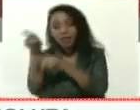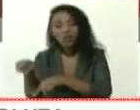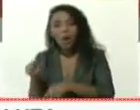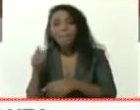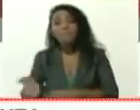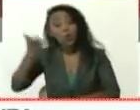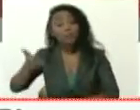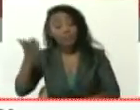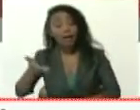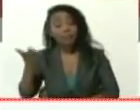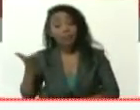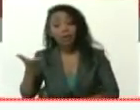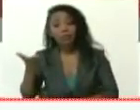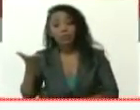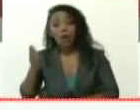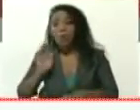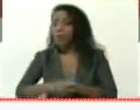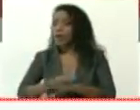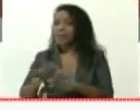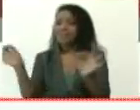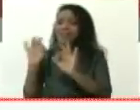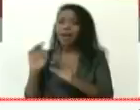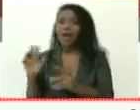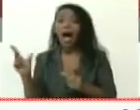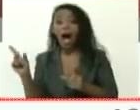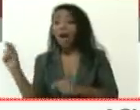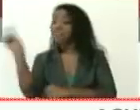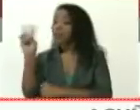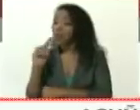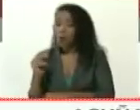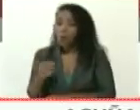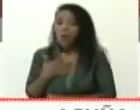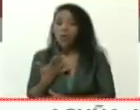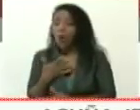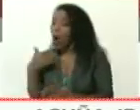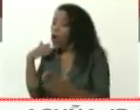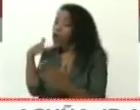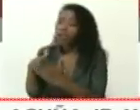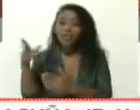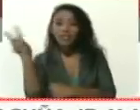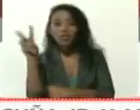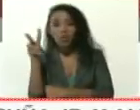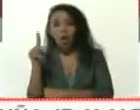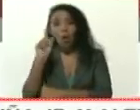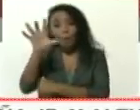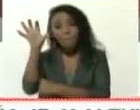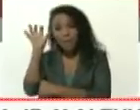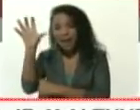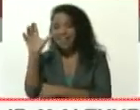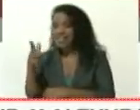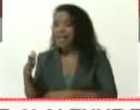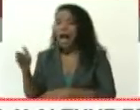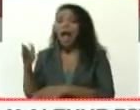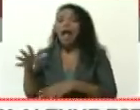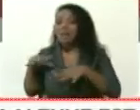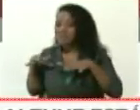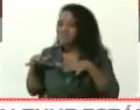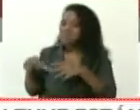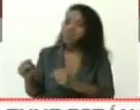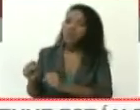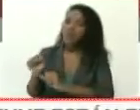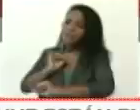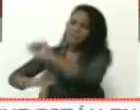Bolivia. No pudieron con Venezuela, vámonos. Si no pudimos contra Venezuela, que es un país antiimperialista del ALBA, vámonos